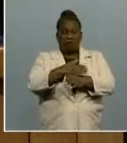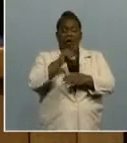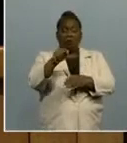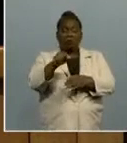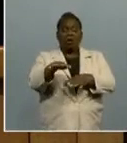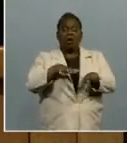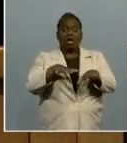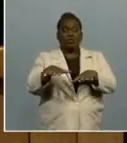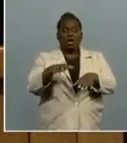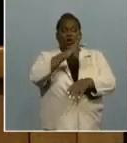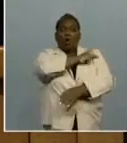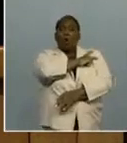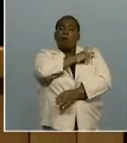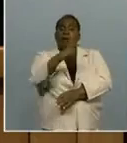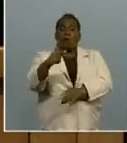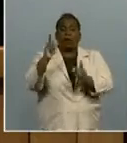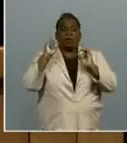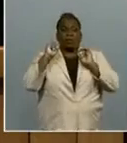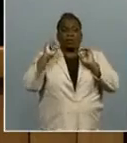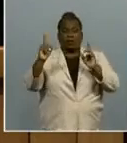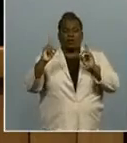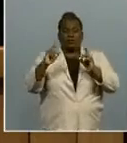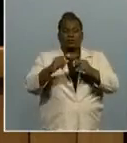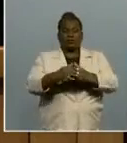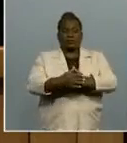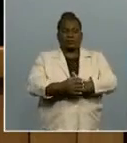actuar como vanguardia política